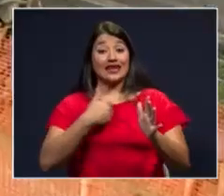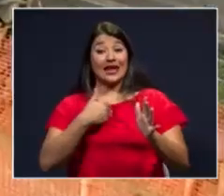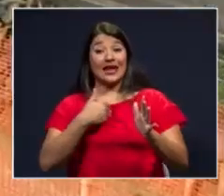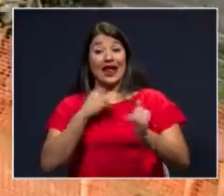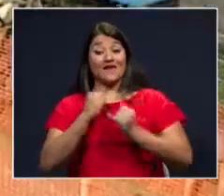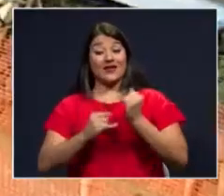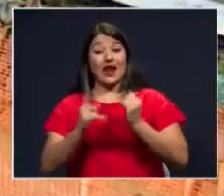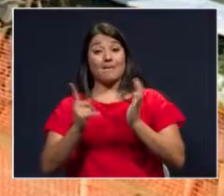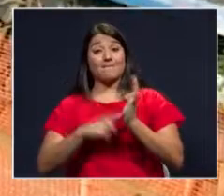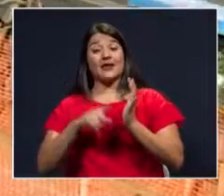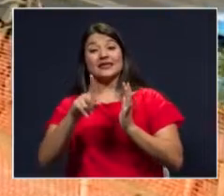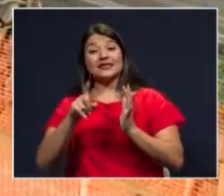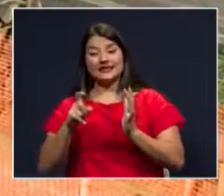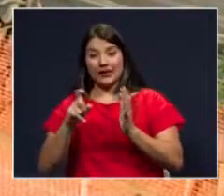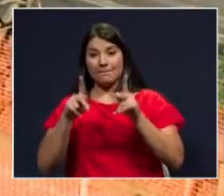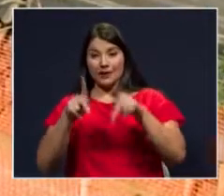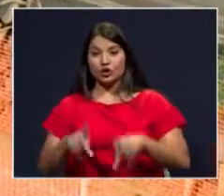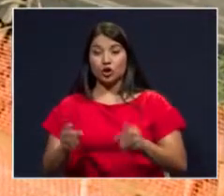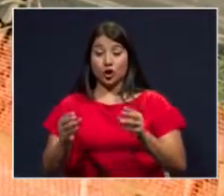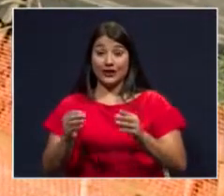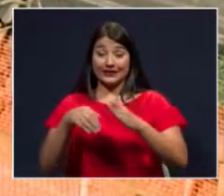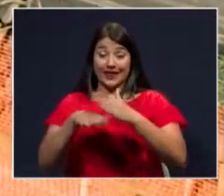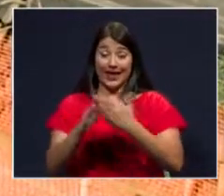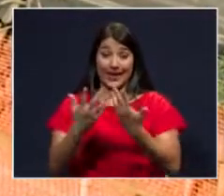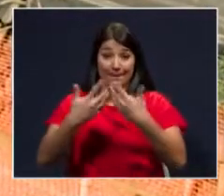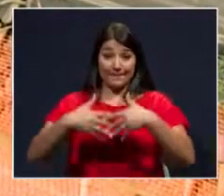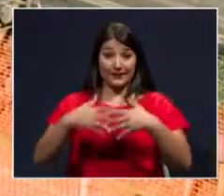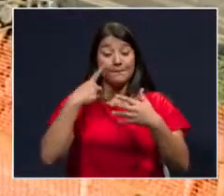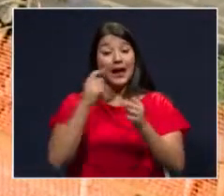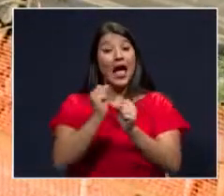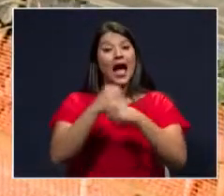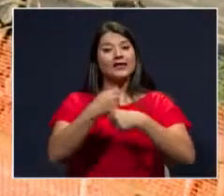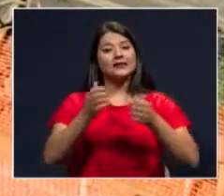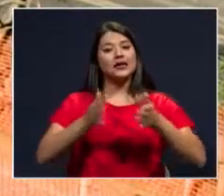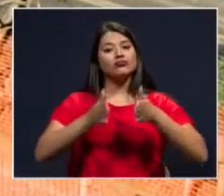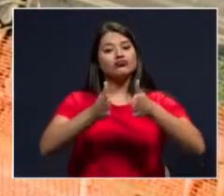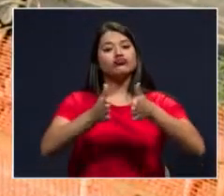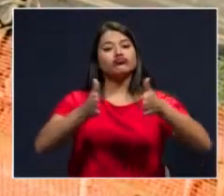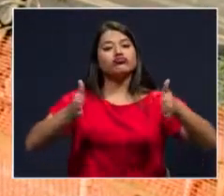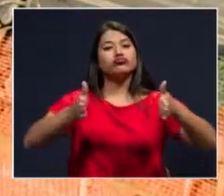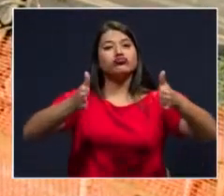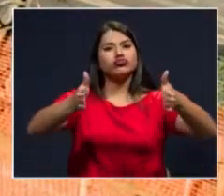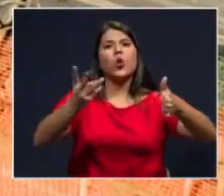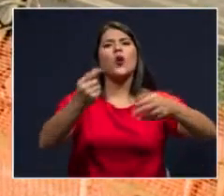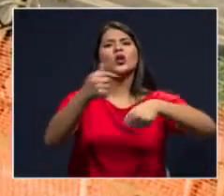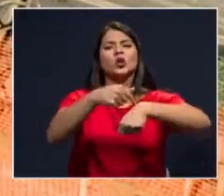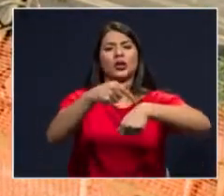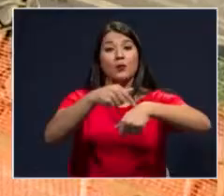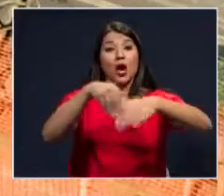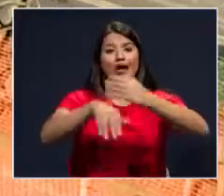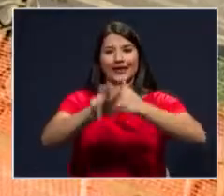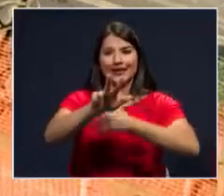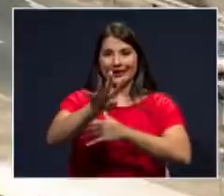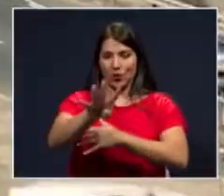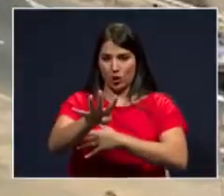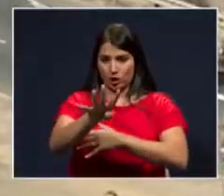de obra de este proyecto previsto para ejecutarse en los próximos 34 meses. Las primeras 160 personas procedentes de la zona